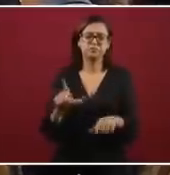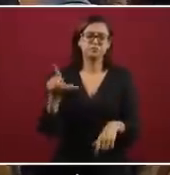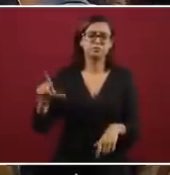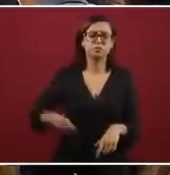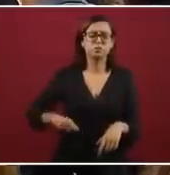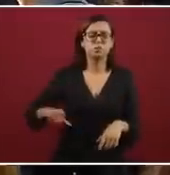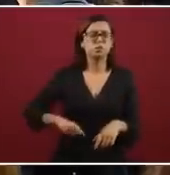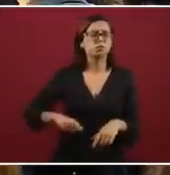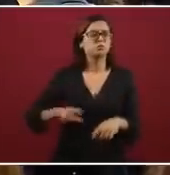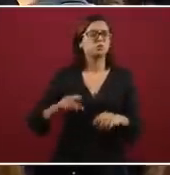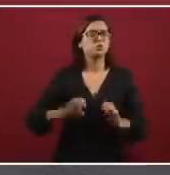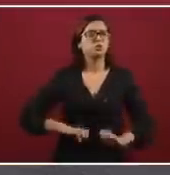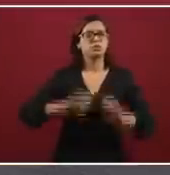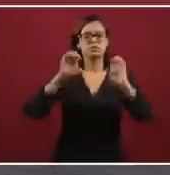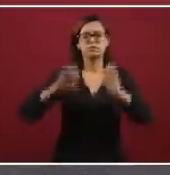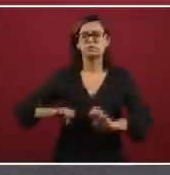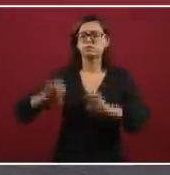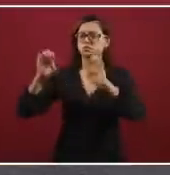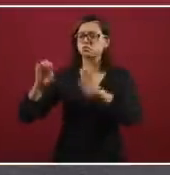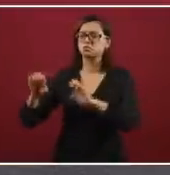gobierno. ¿Sí?